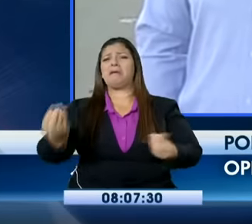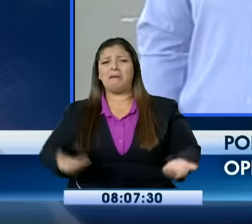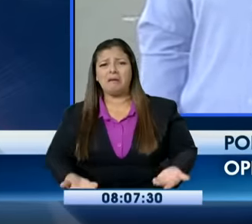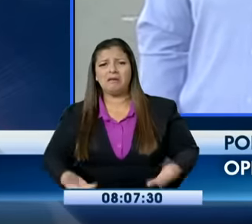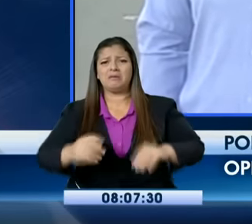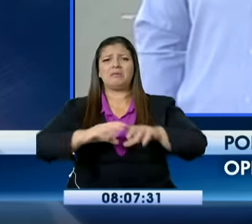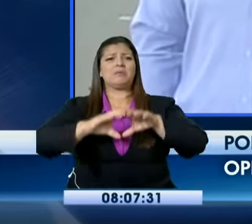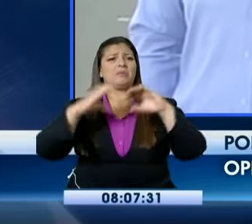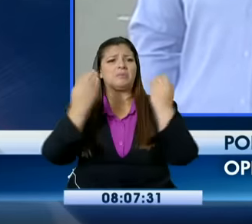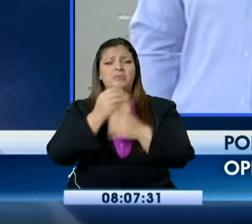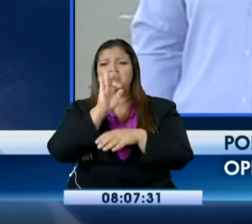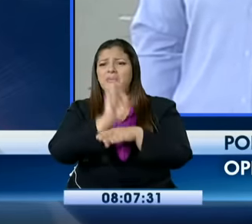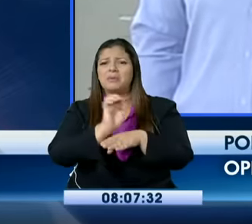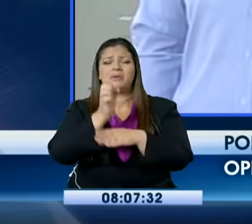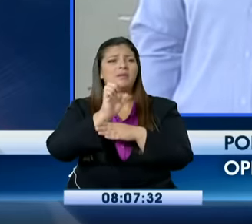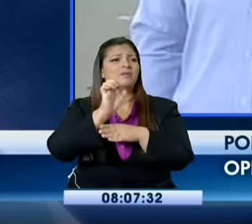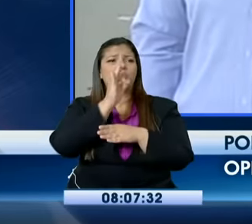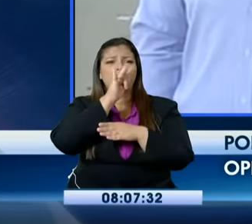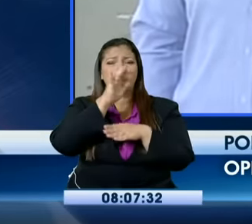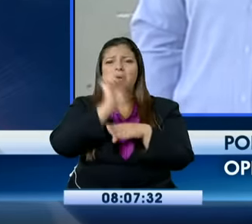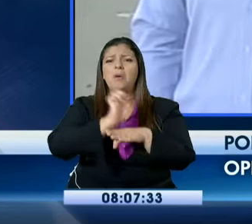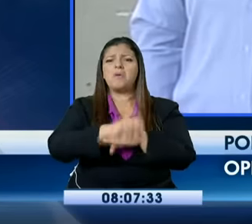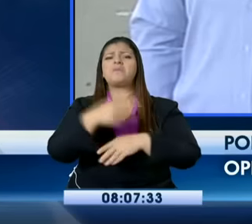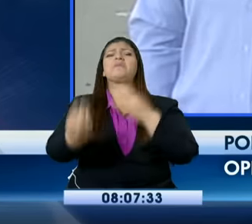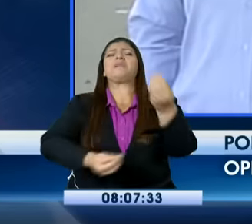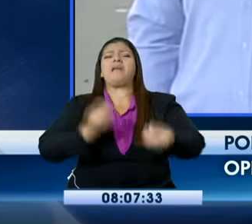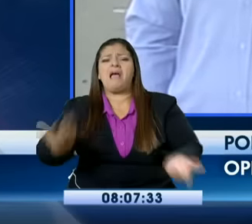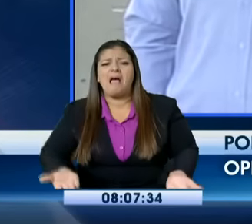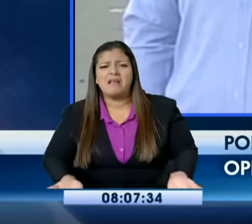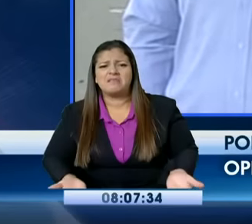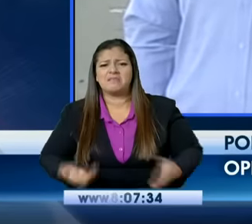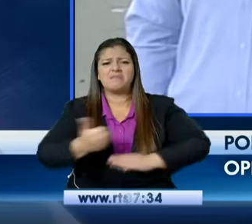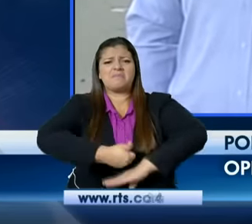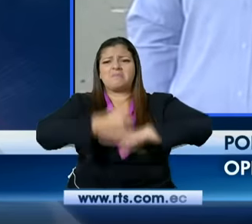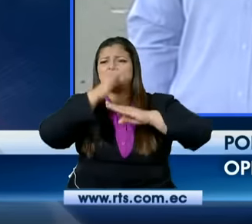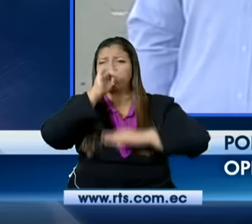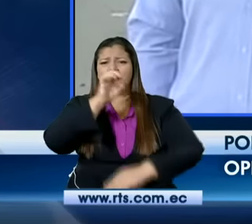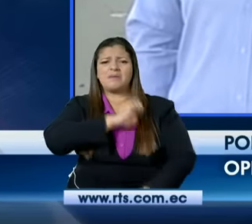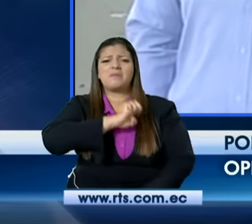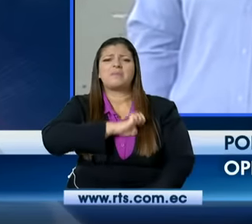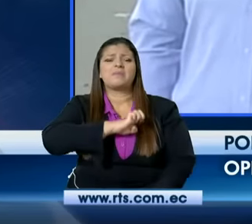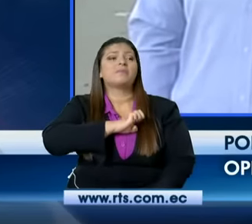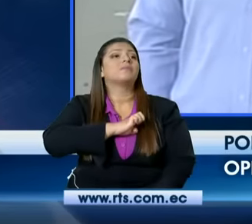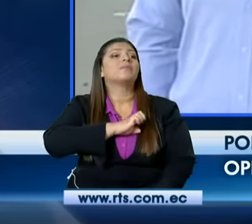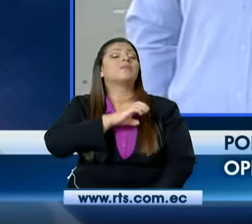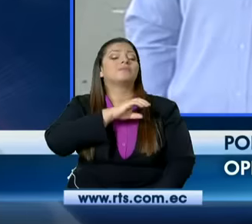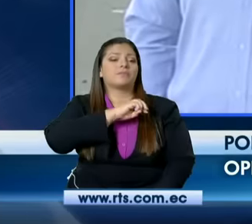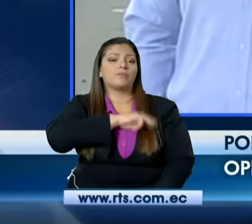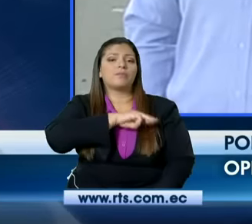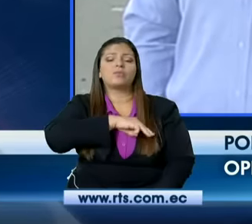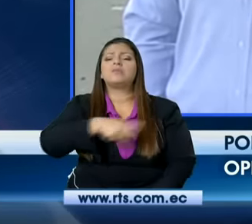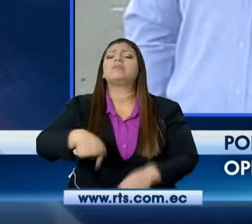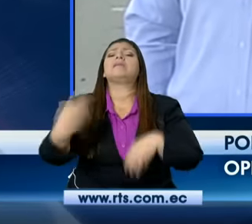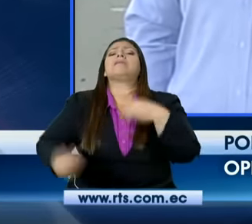de Tránsito? ¿Qué es del ATM? ¿Qué es de la policía? No hacen nada. Ah, pero porque lo tocaron.